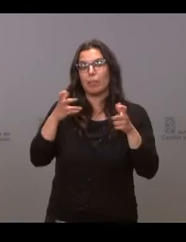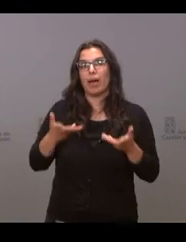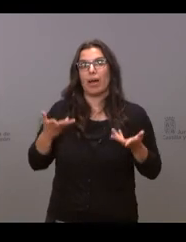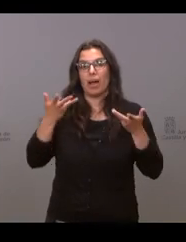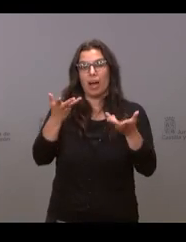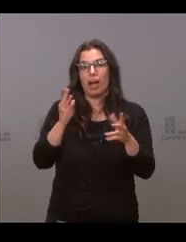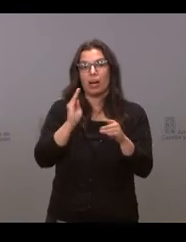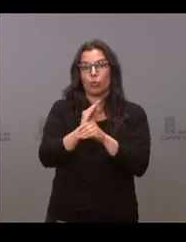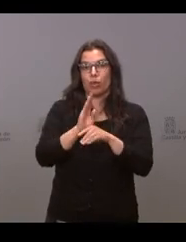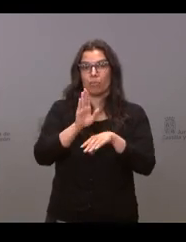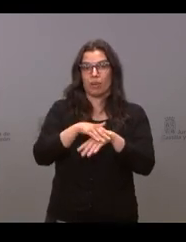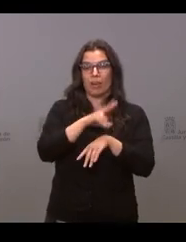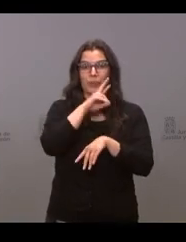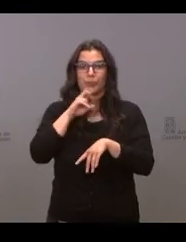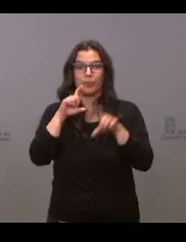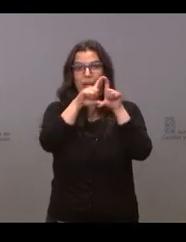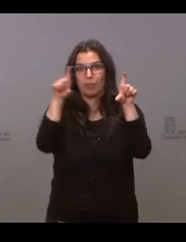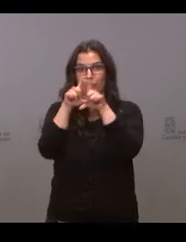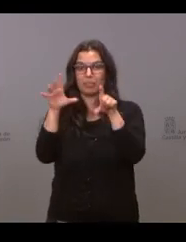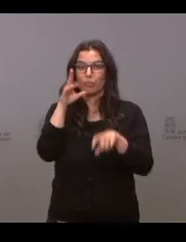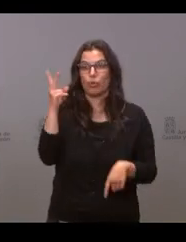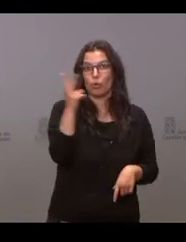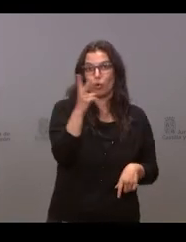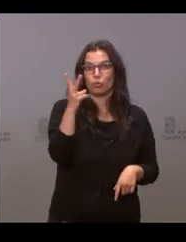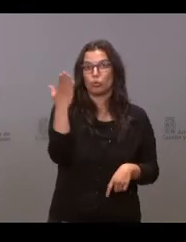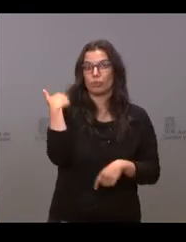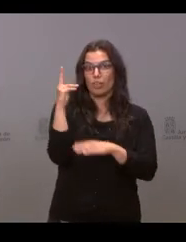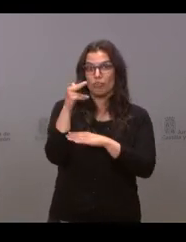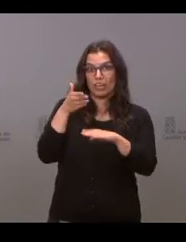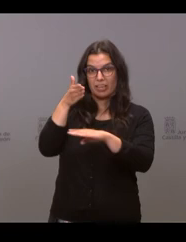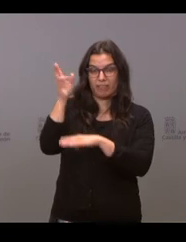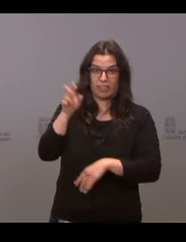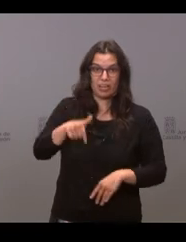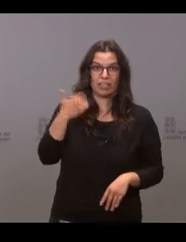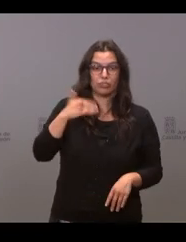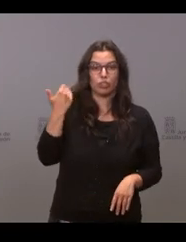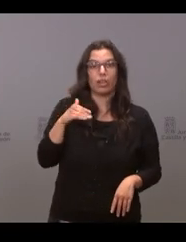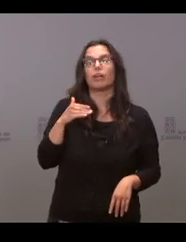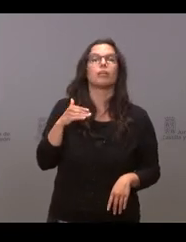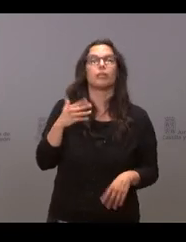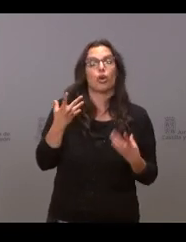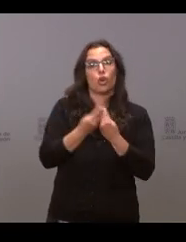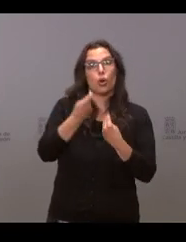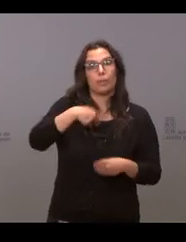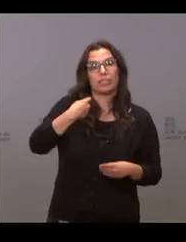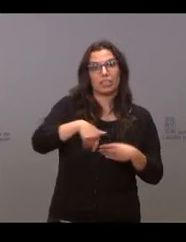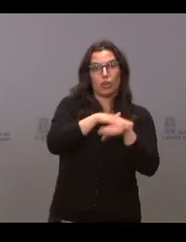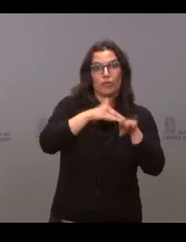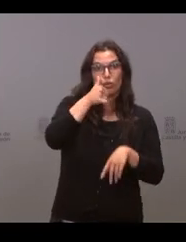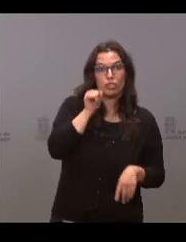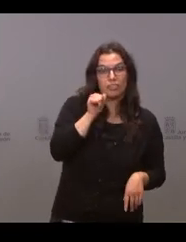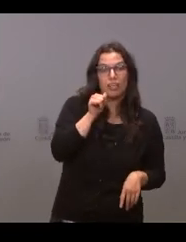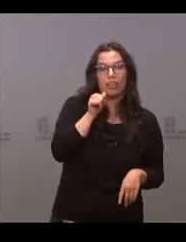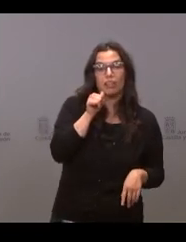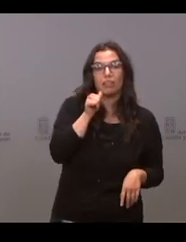de las empresas después de que ambos estuvieran el viernes en historia con con el presidente del gobierno con pedro sánchez